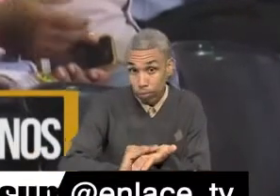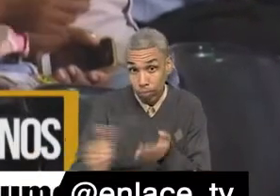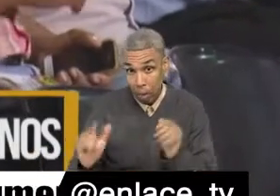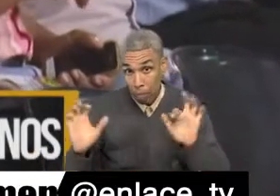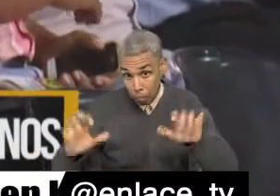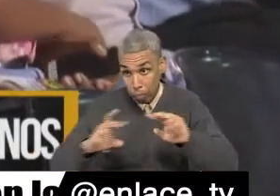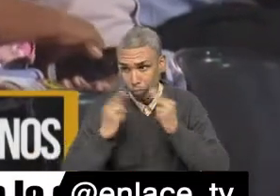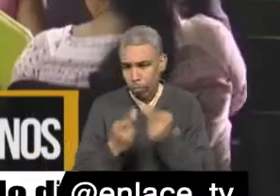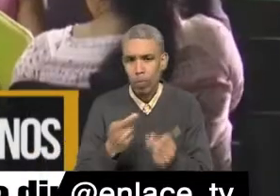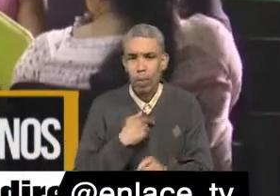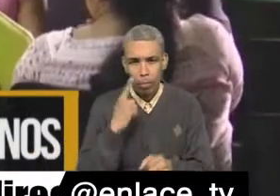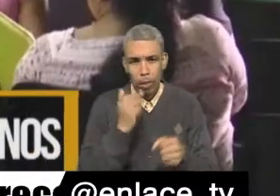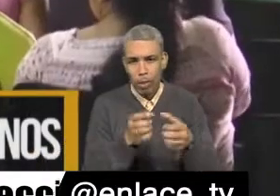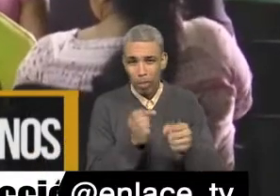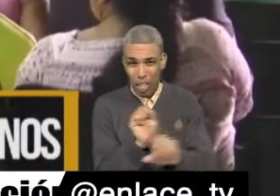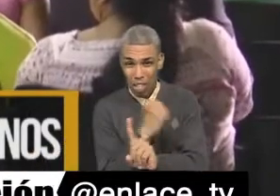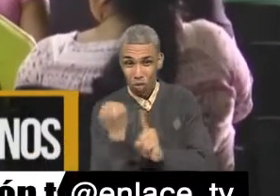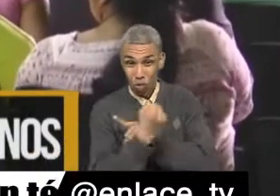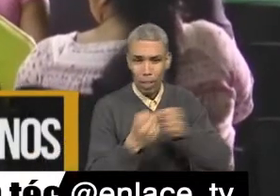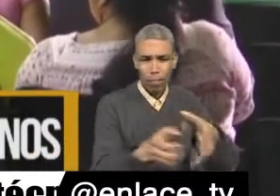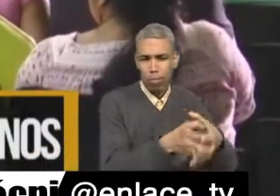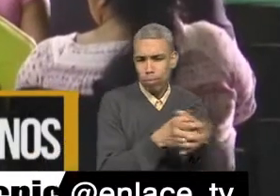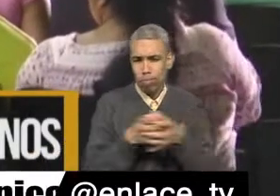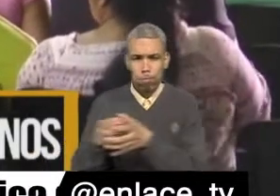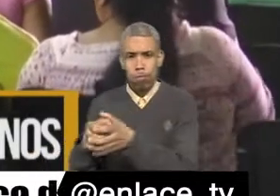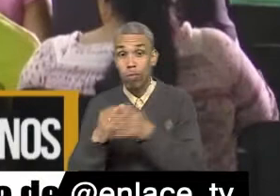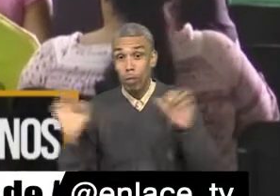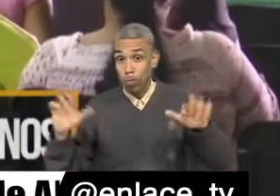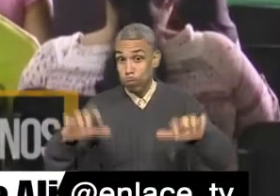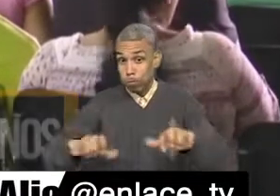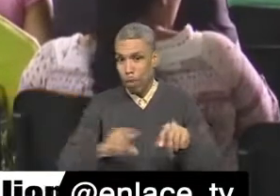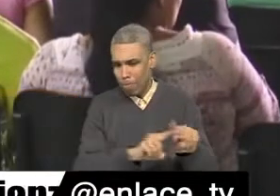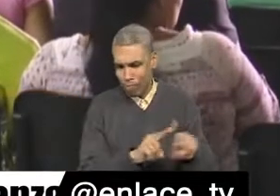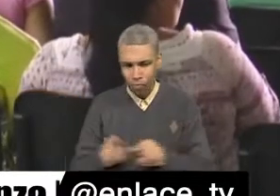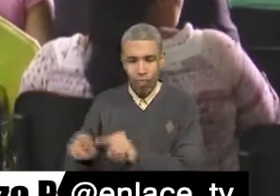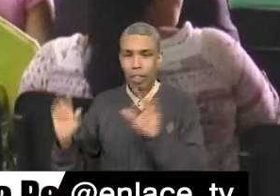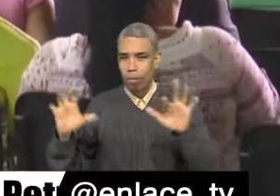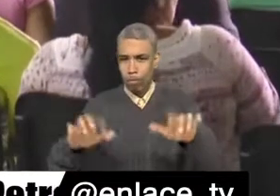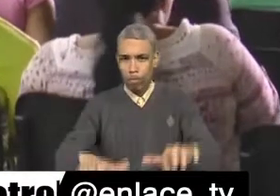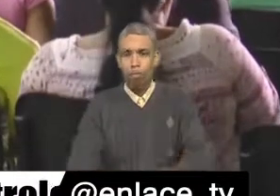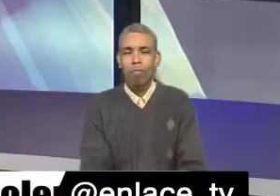organizaciones sociales y sus representantes acompañan a esta hora la cumbre de congresistas en Expoeventos.